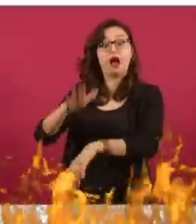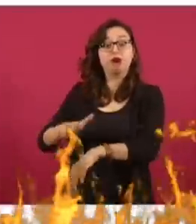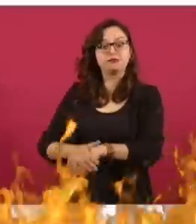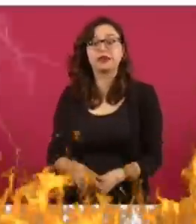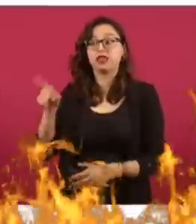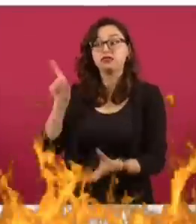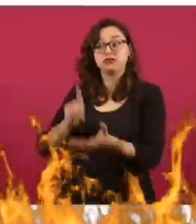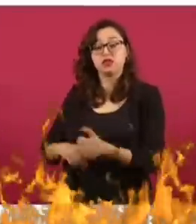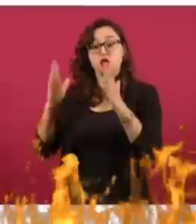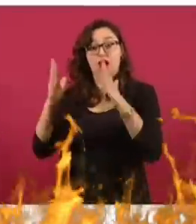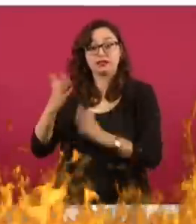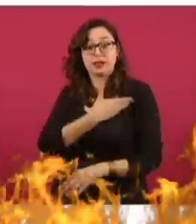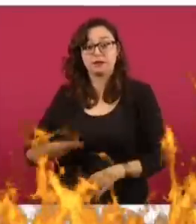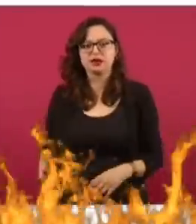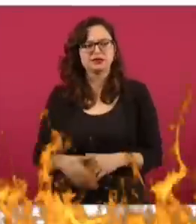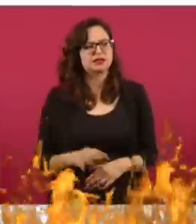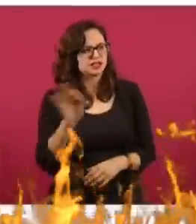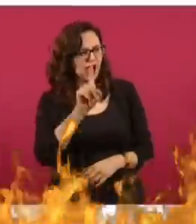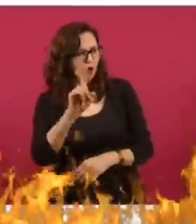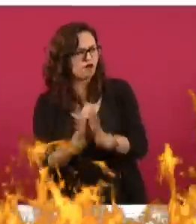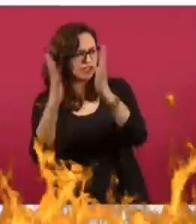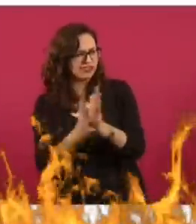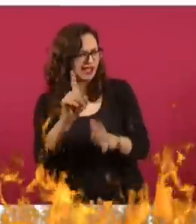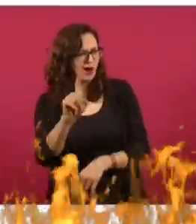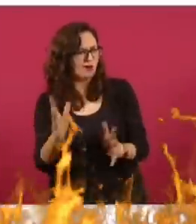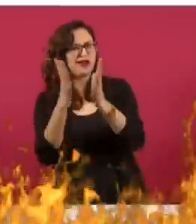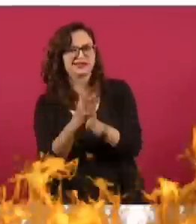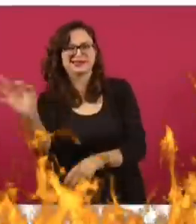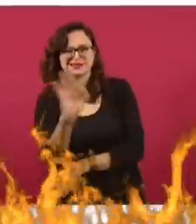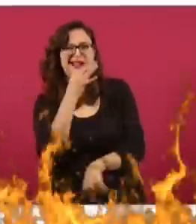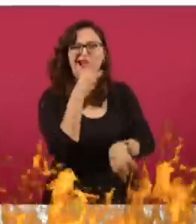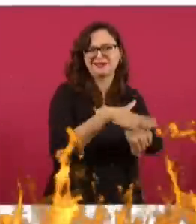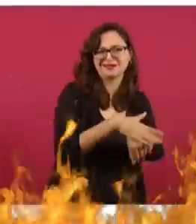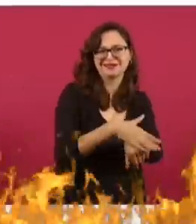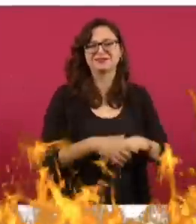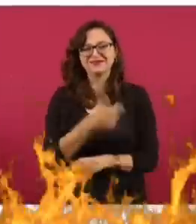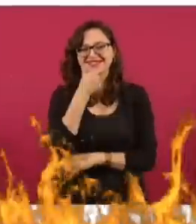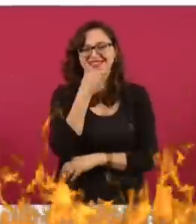Me dice una fuente de Palacio, pero no la fuente del patio central.